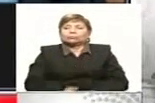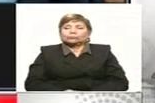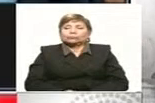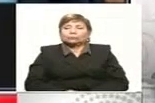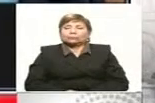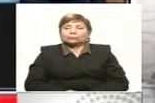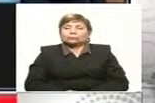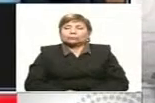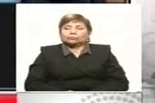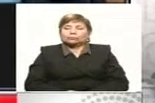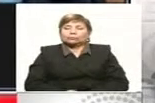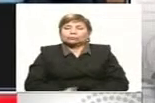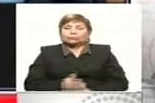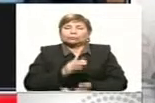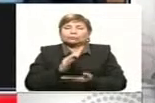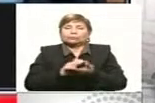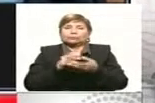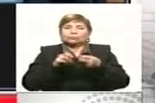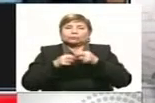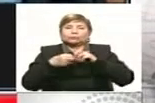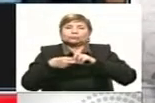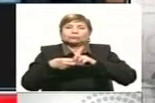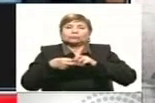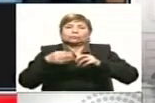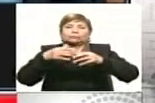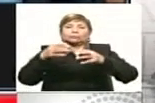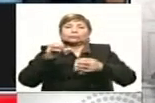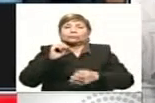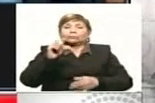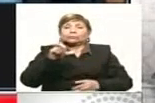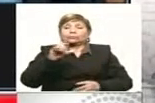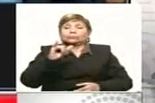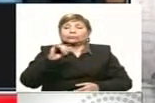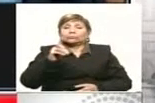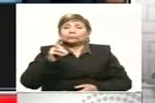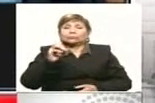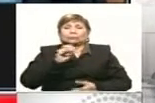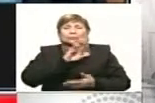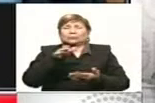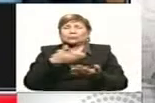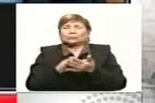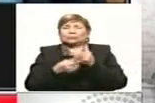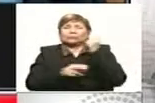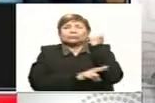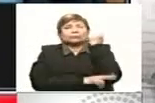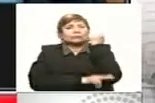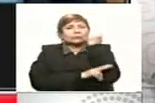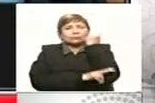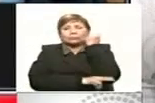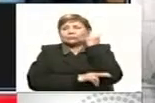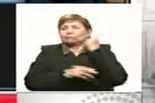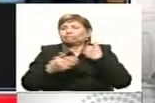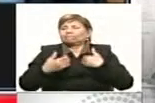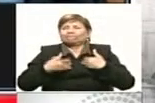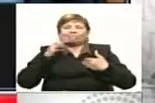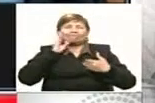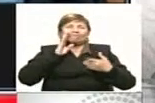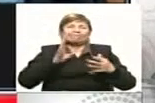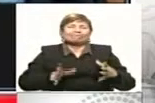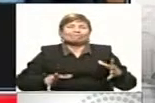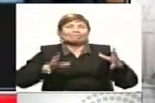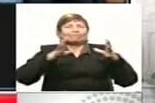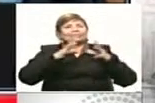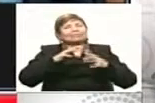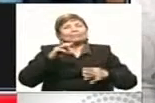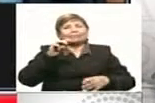También tenemos un gran problema del tratamiento de los residuos sólidos que es a nivel nacional. Tenemos un botadero, El Milagro, que